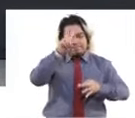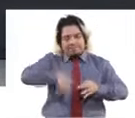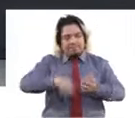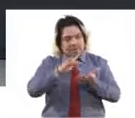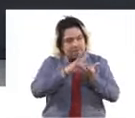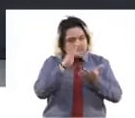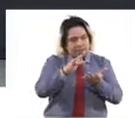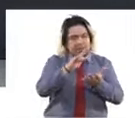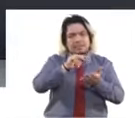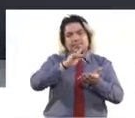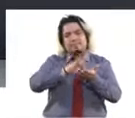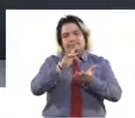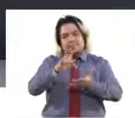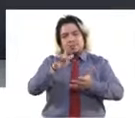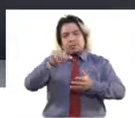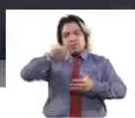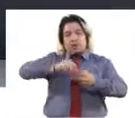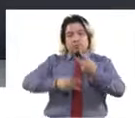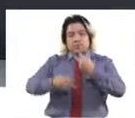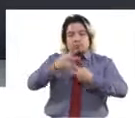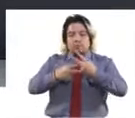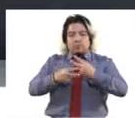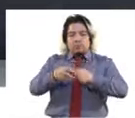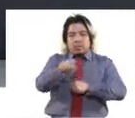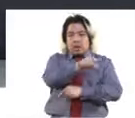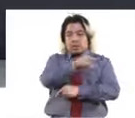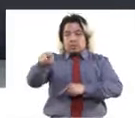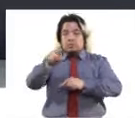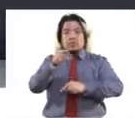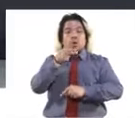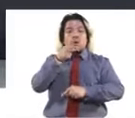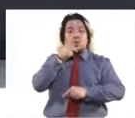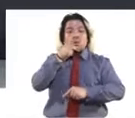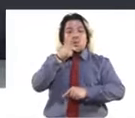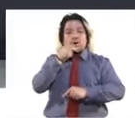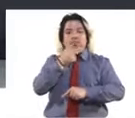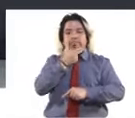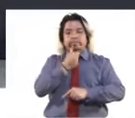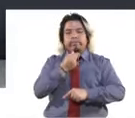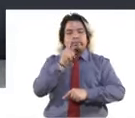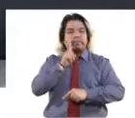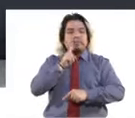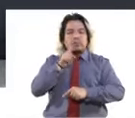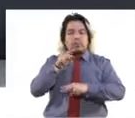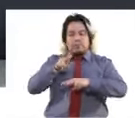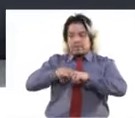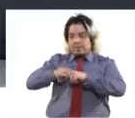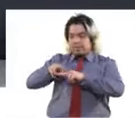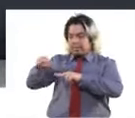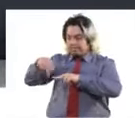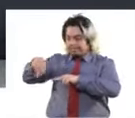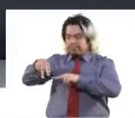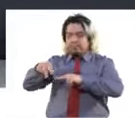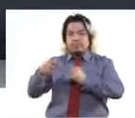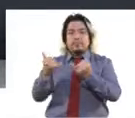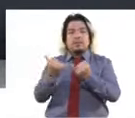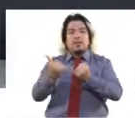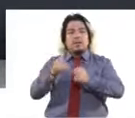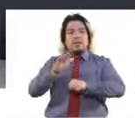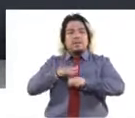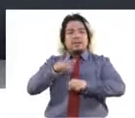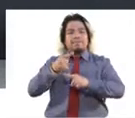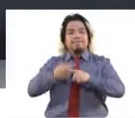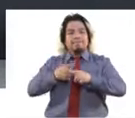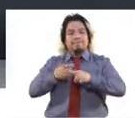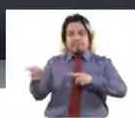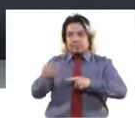por estar aquí. Saludo con mucho respeto a las y los integrantes del presidium, especialmente